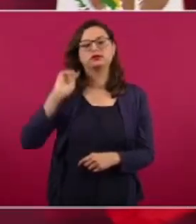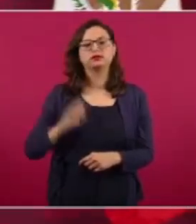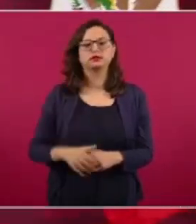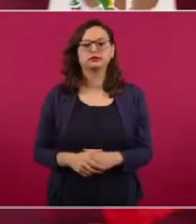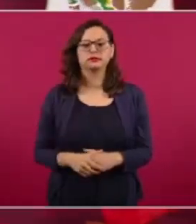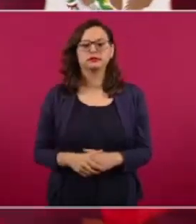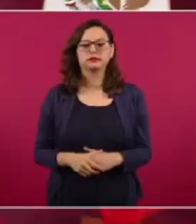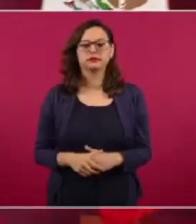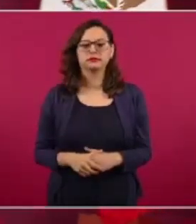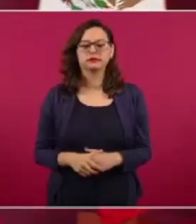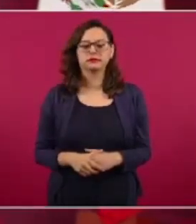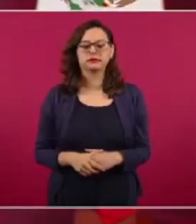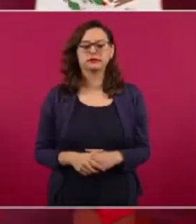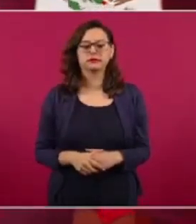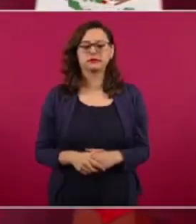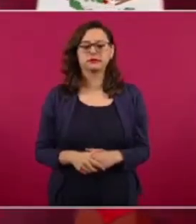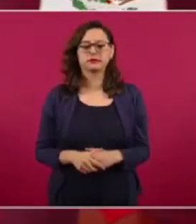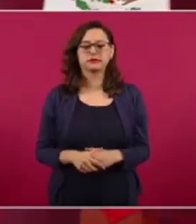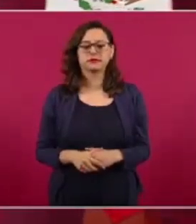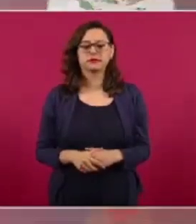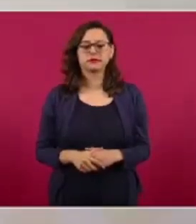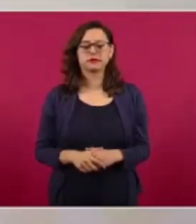Y ese